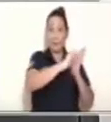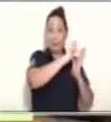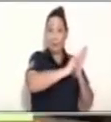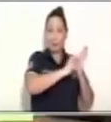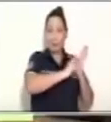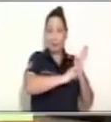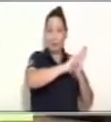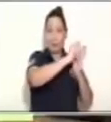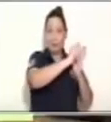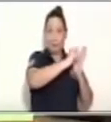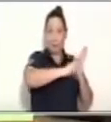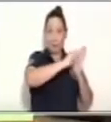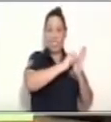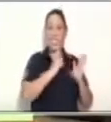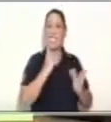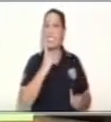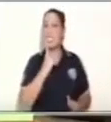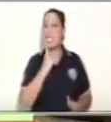Nuevamente.